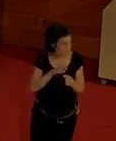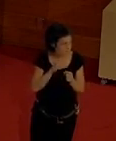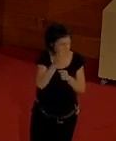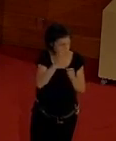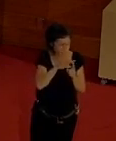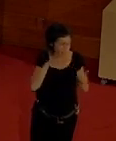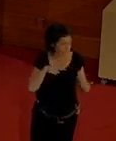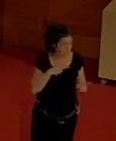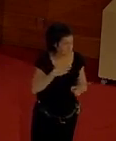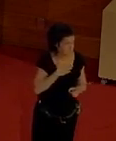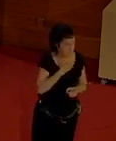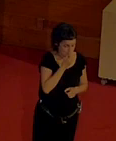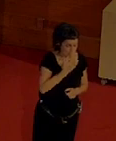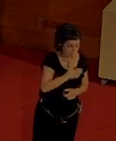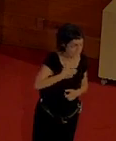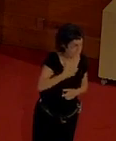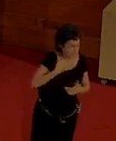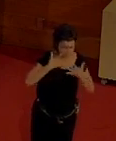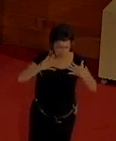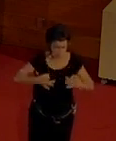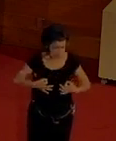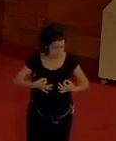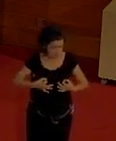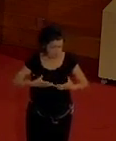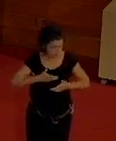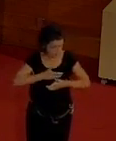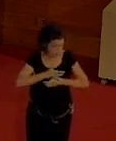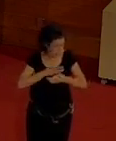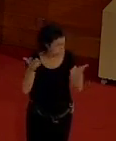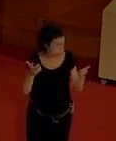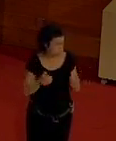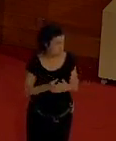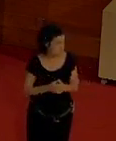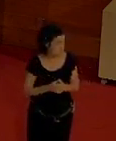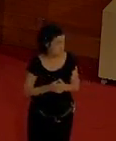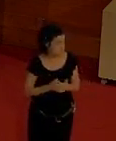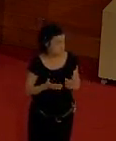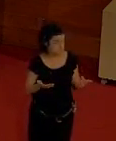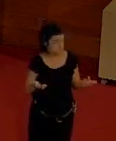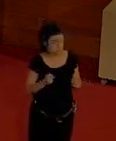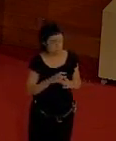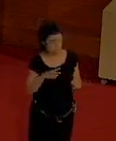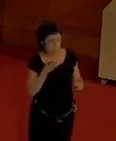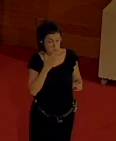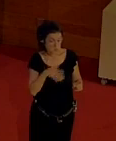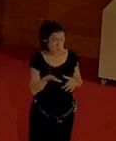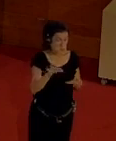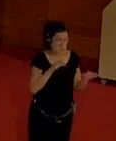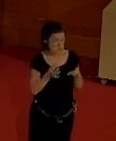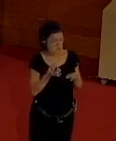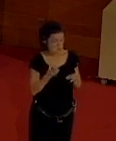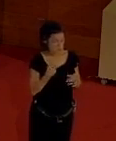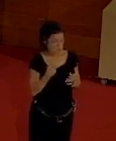Empezando por seguridad personal luego desde ese punto de vista vivimos en ese escenario eh teniendo que elegir el mal menor